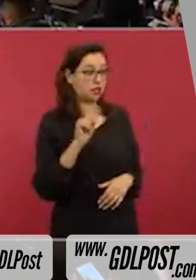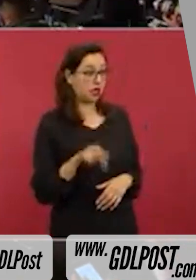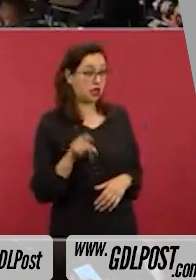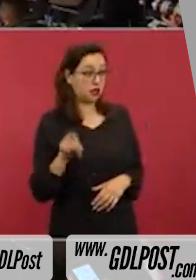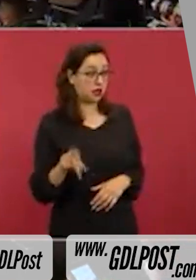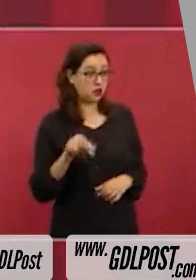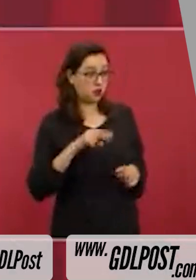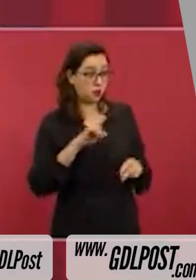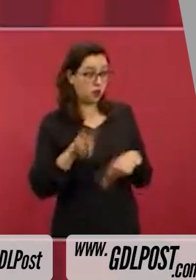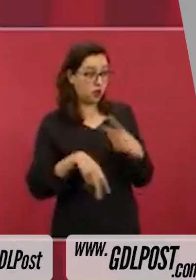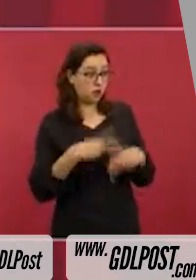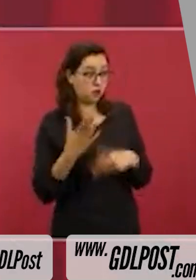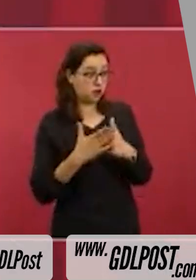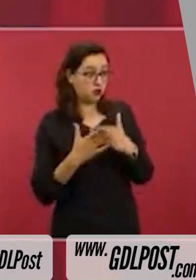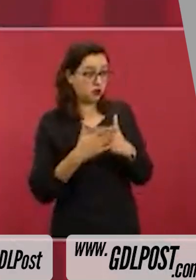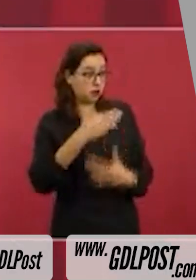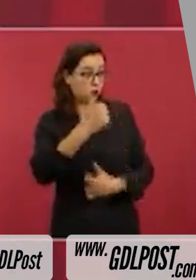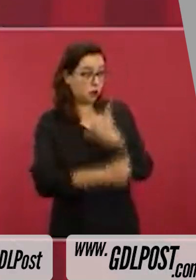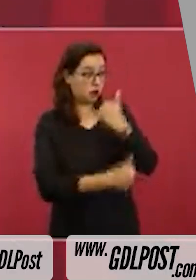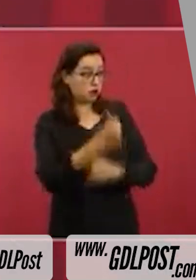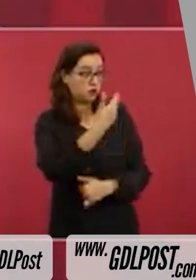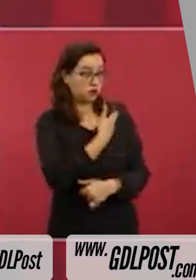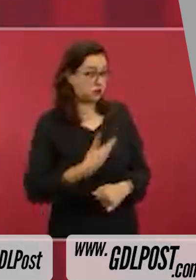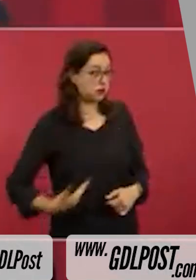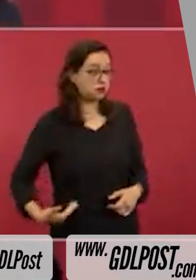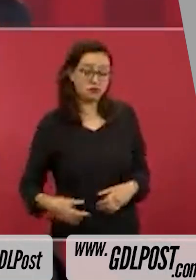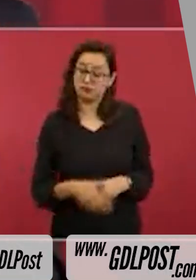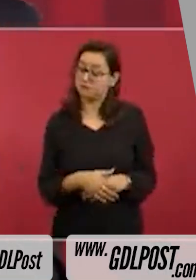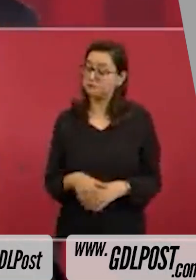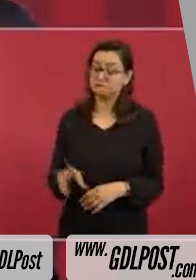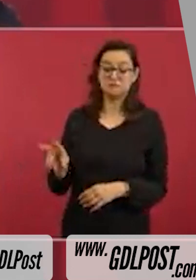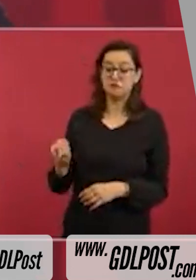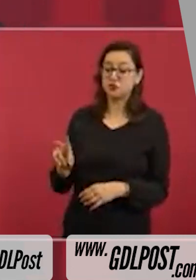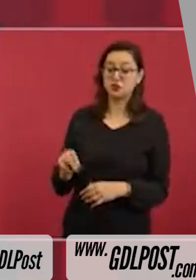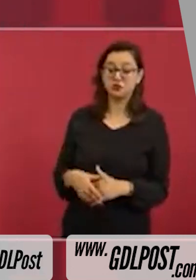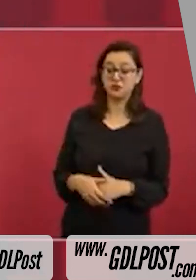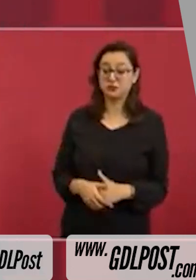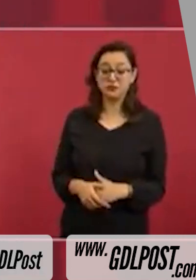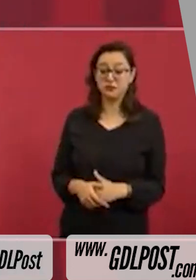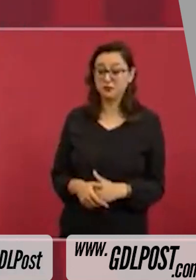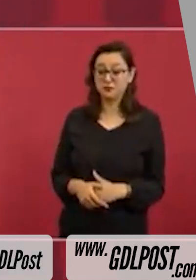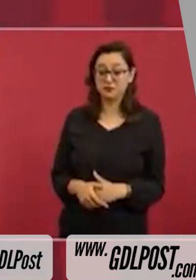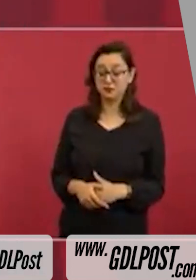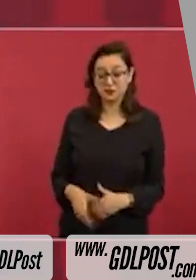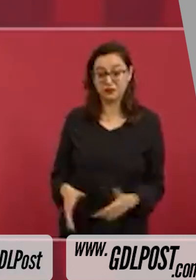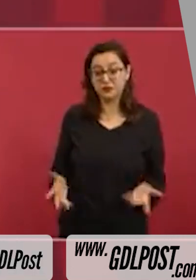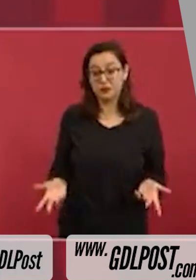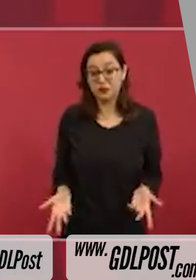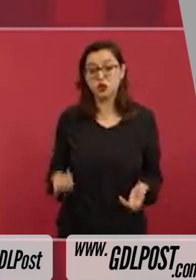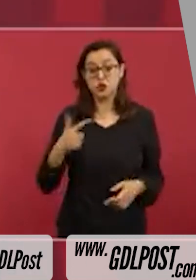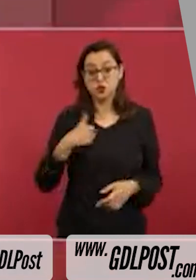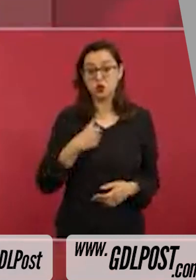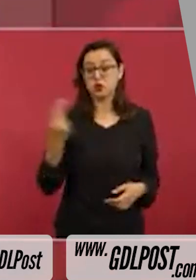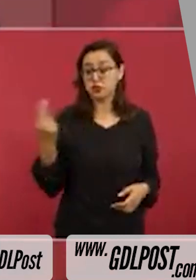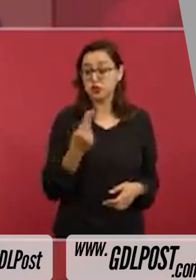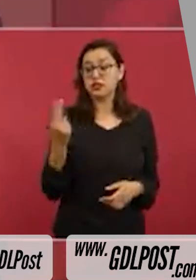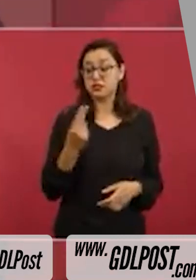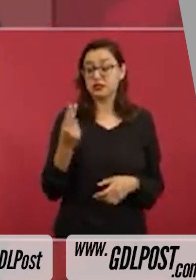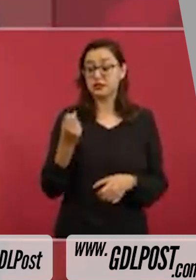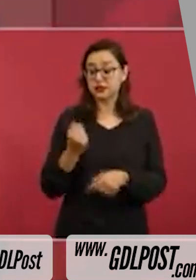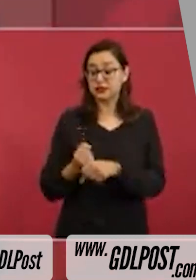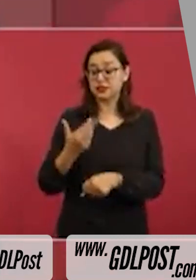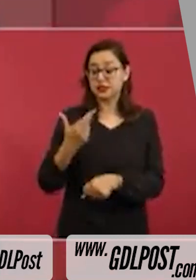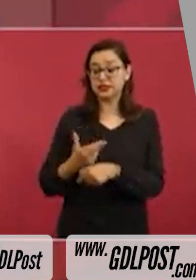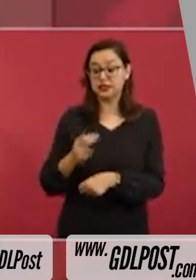está actuando de esa forma. Yo necesitaba un secretario de